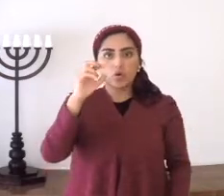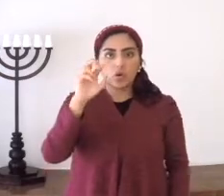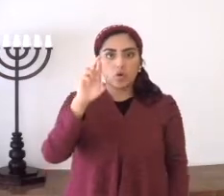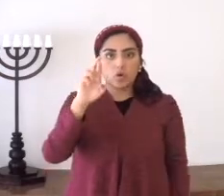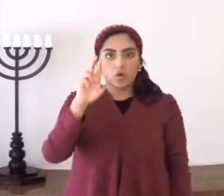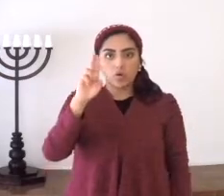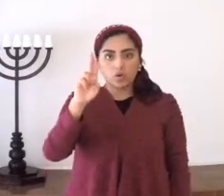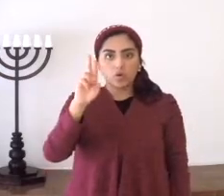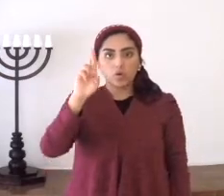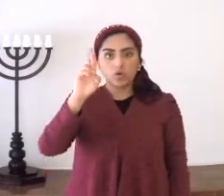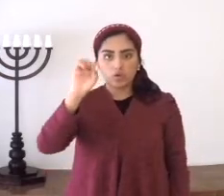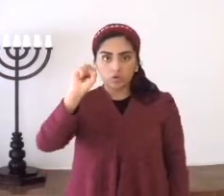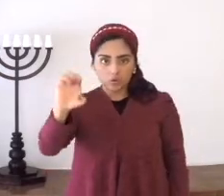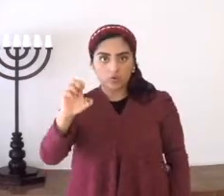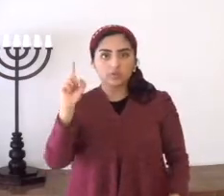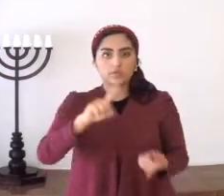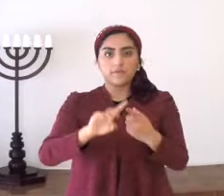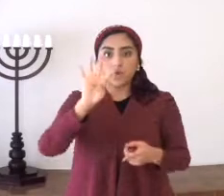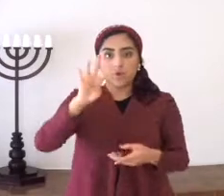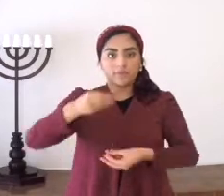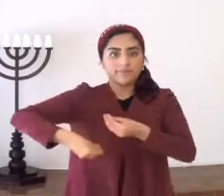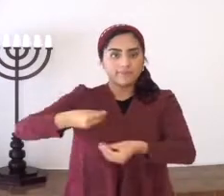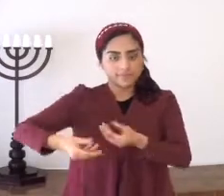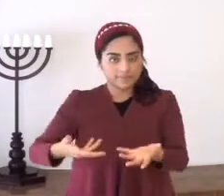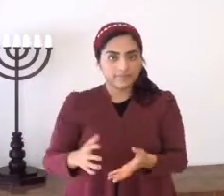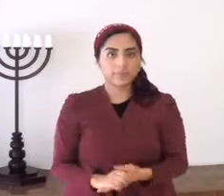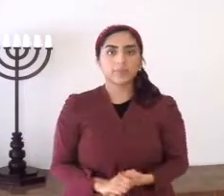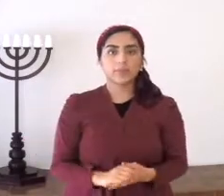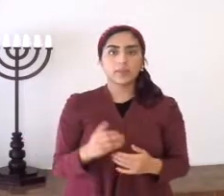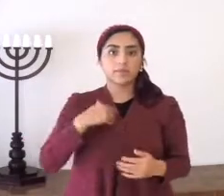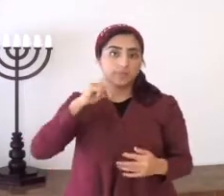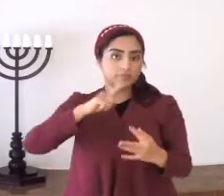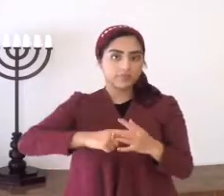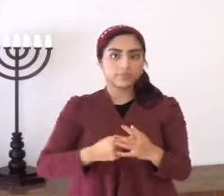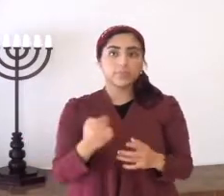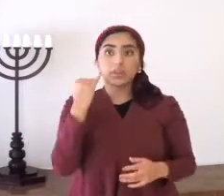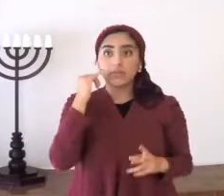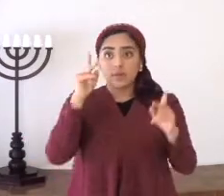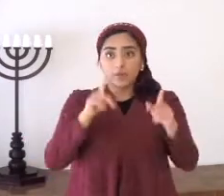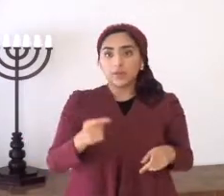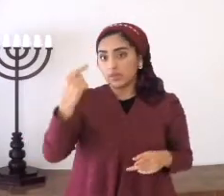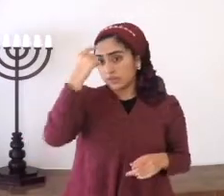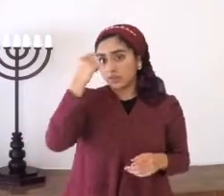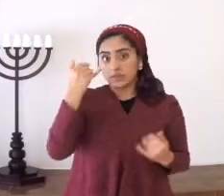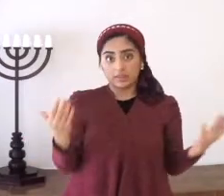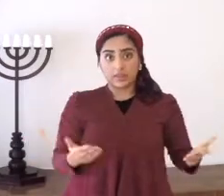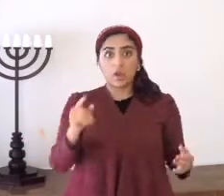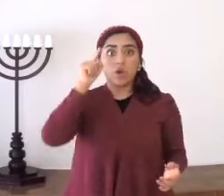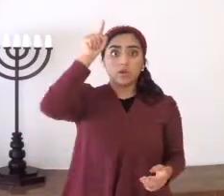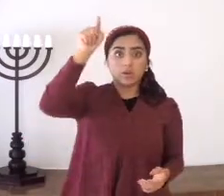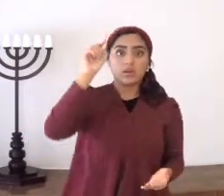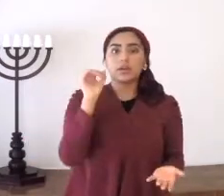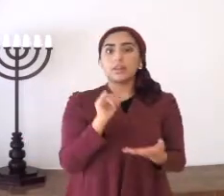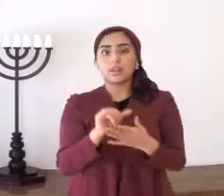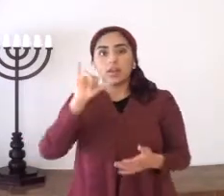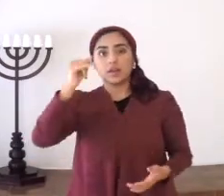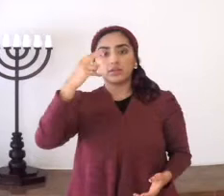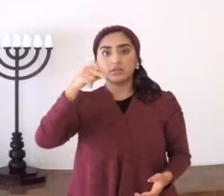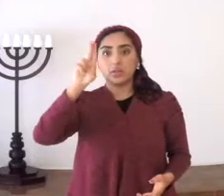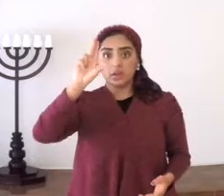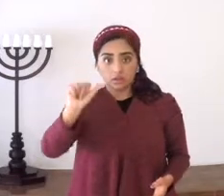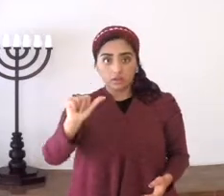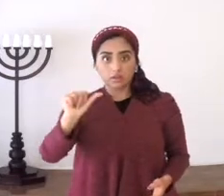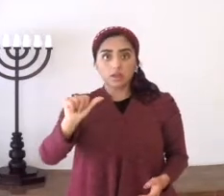Por eso es el rompimiento de maldiciones hasta la 4ª generación. Ahora, pero apenas vamos empezando. Entonces, si